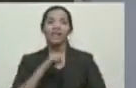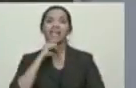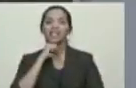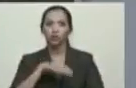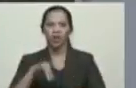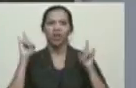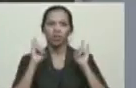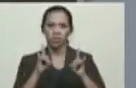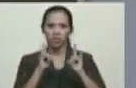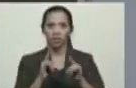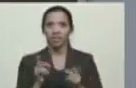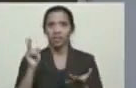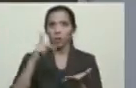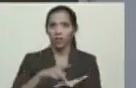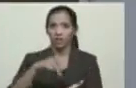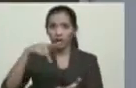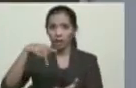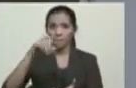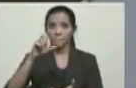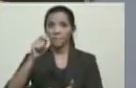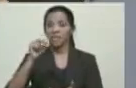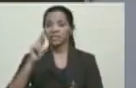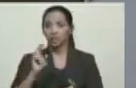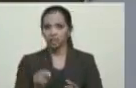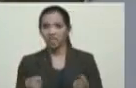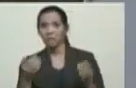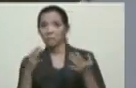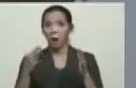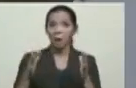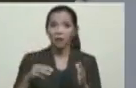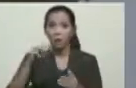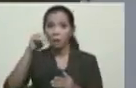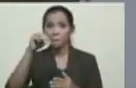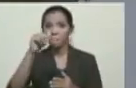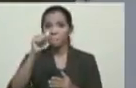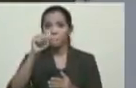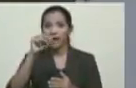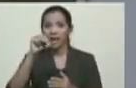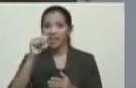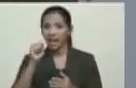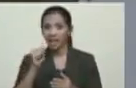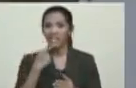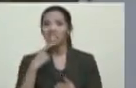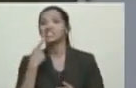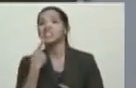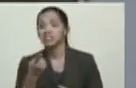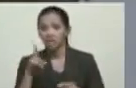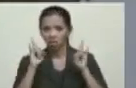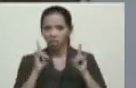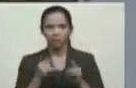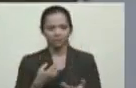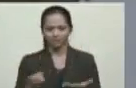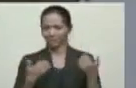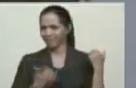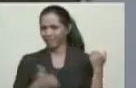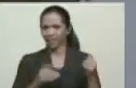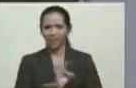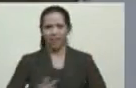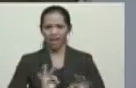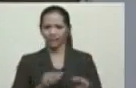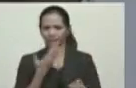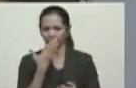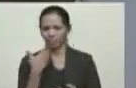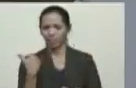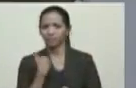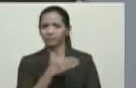es porque iba a estar Peter Gabriel. Y porque ahí se asomó Maná, que dice que toca rock y no toca nada. Pero en cuanto a festival de cualquier tipo de música, creo que este